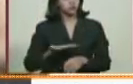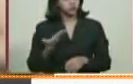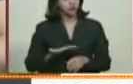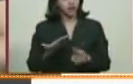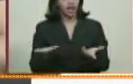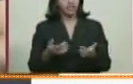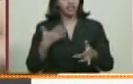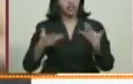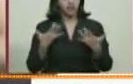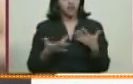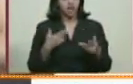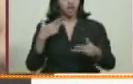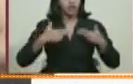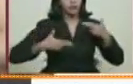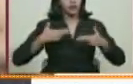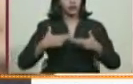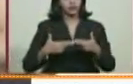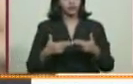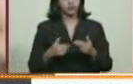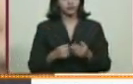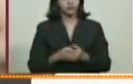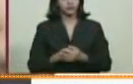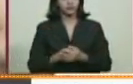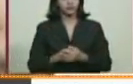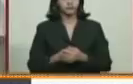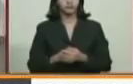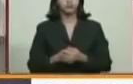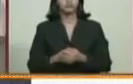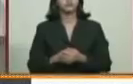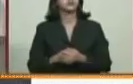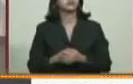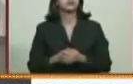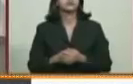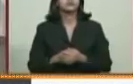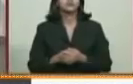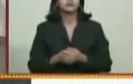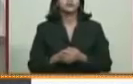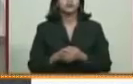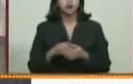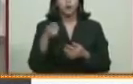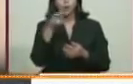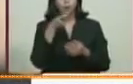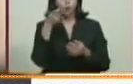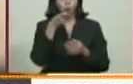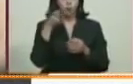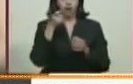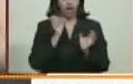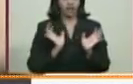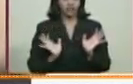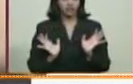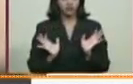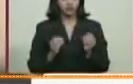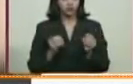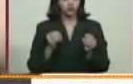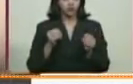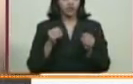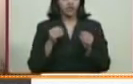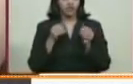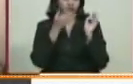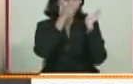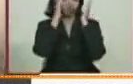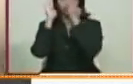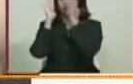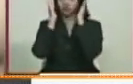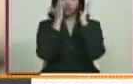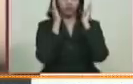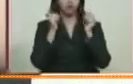hechos criminales, ¿no? Buscando desviar la atención. Buscando desviar la atención, pero en lo personal yo condeno